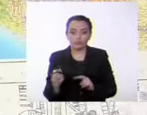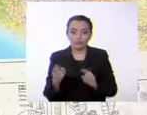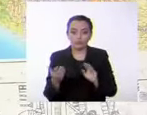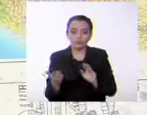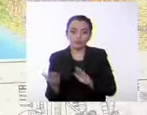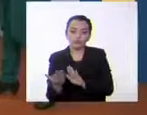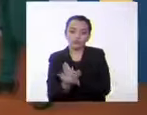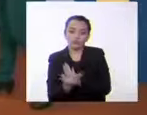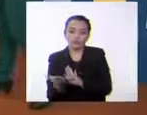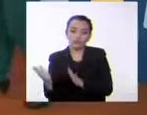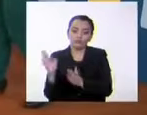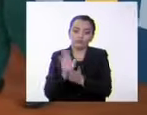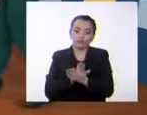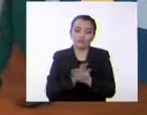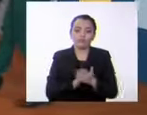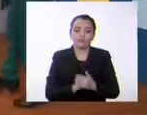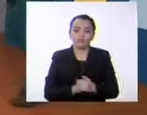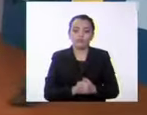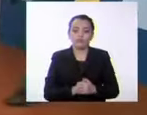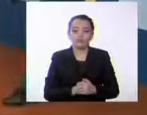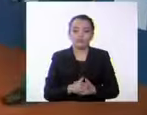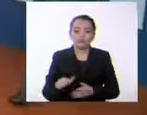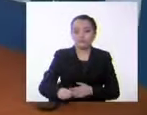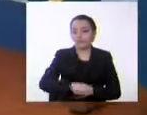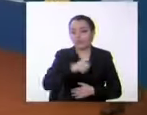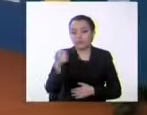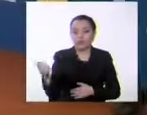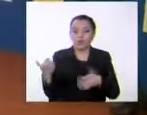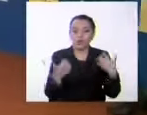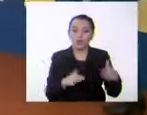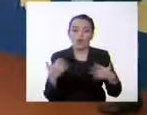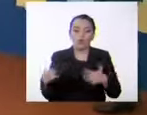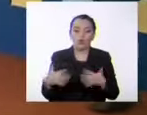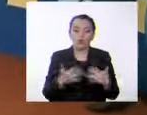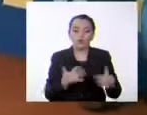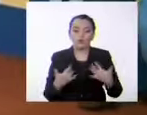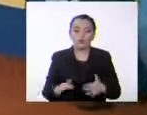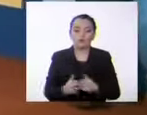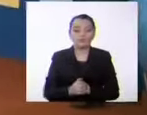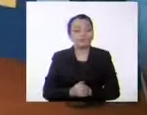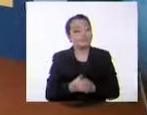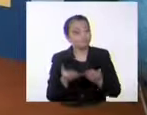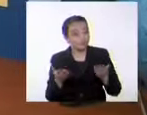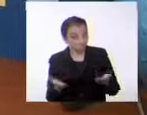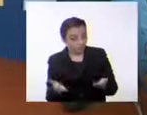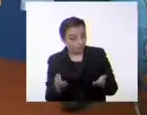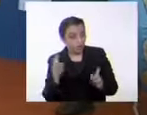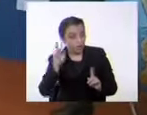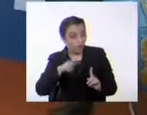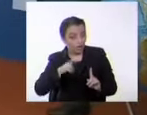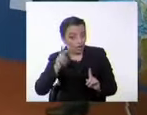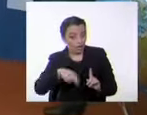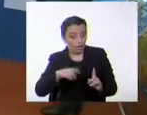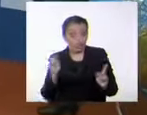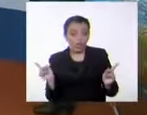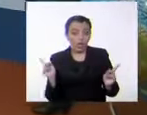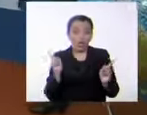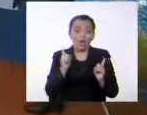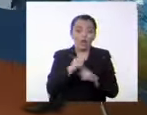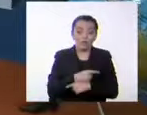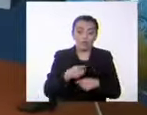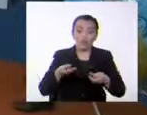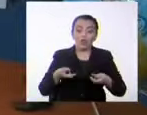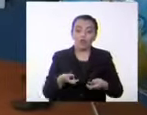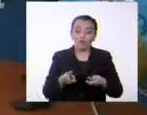Por supuesto. Okay. Es un juego. Es un juego, vamos a pasar a hacer un juego. Fíjate de que esas características cambiaron la forma de vida de